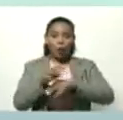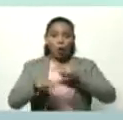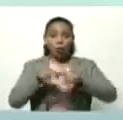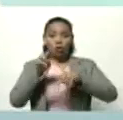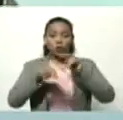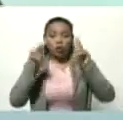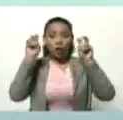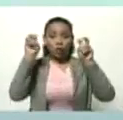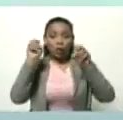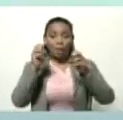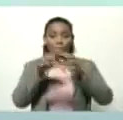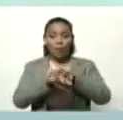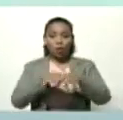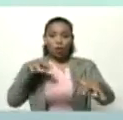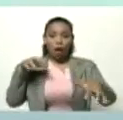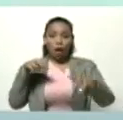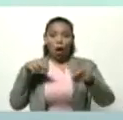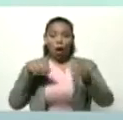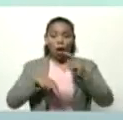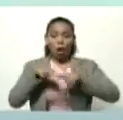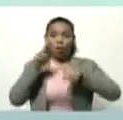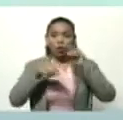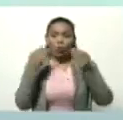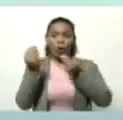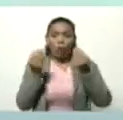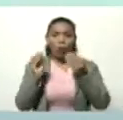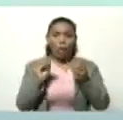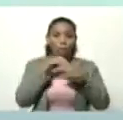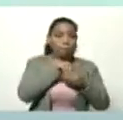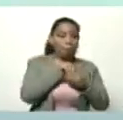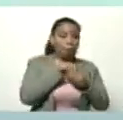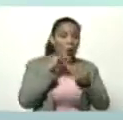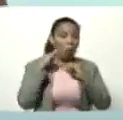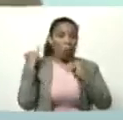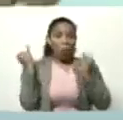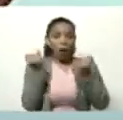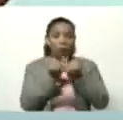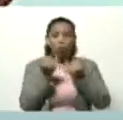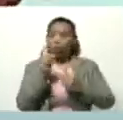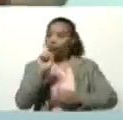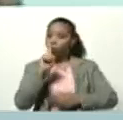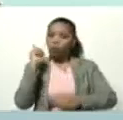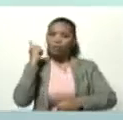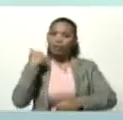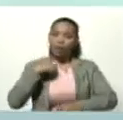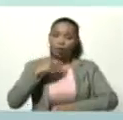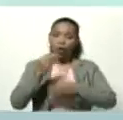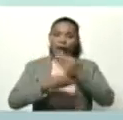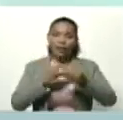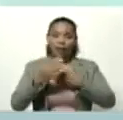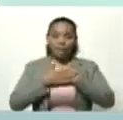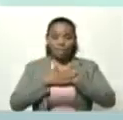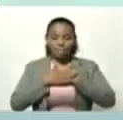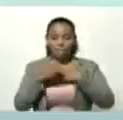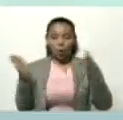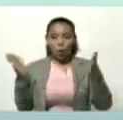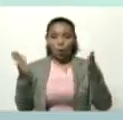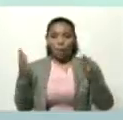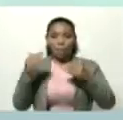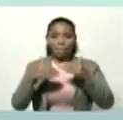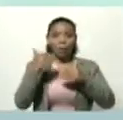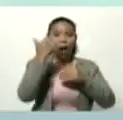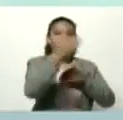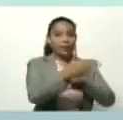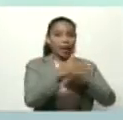mayoría. ¿Cómo la construimos? ¿Encerrados en un cuarto? No. Tenemos que ser capaces de abrirnos más allá de la